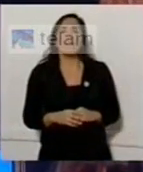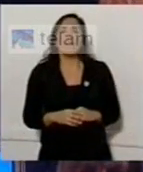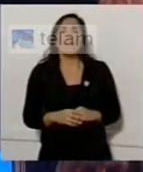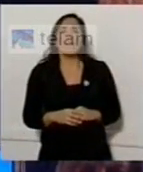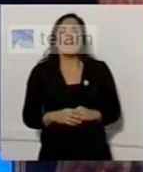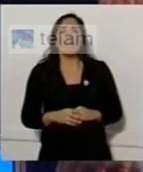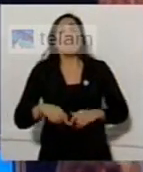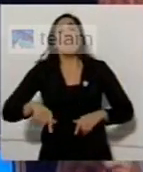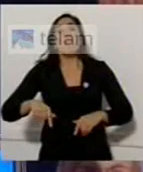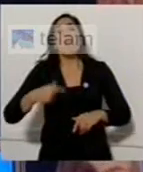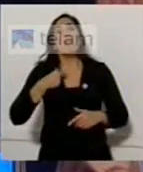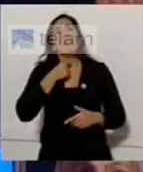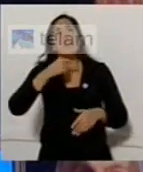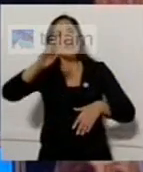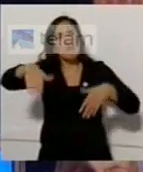convocar